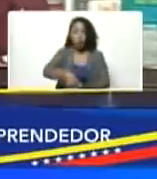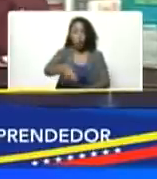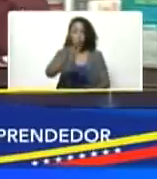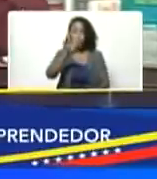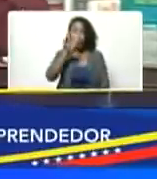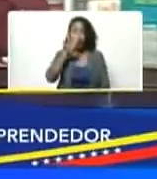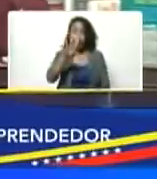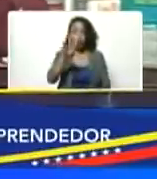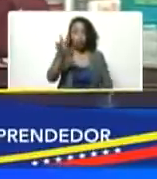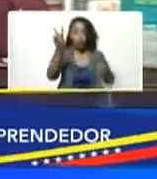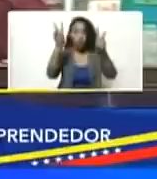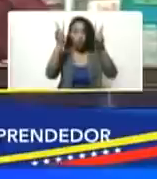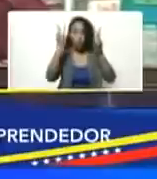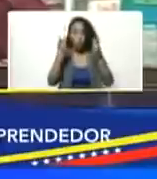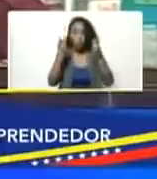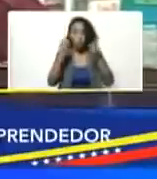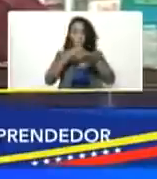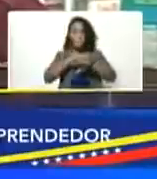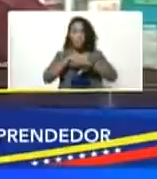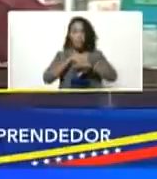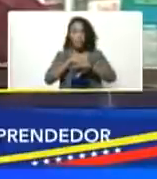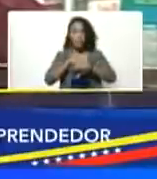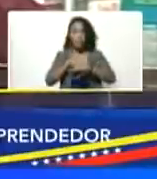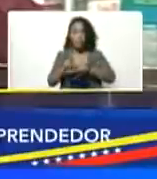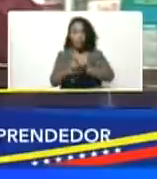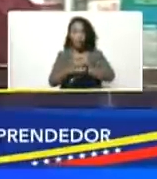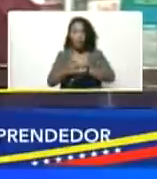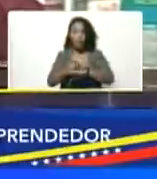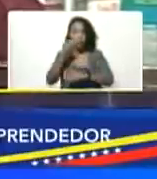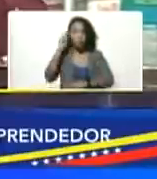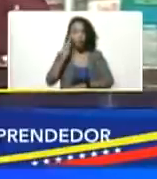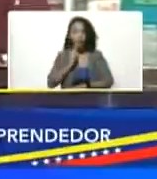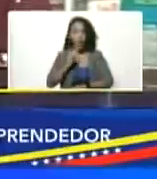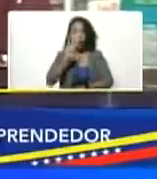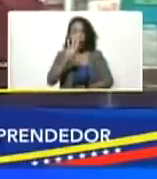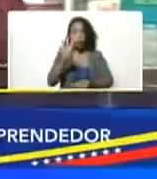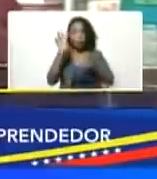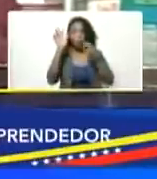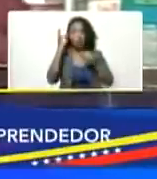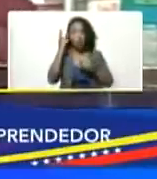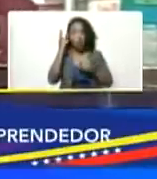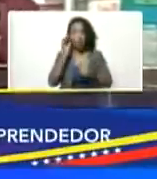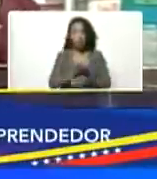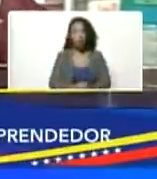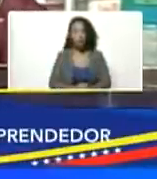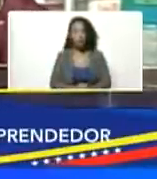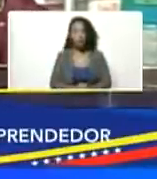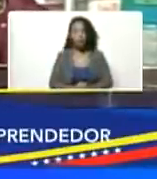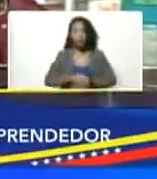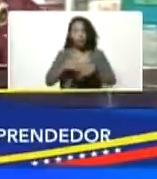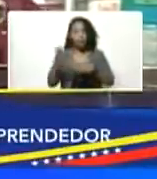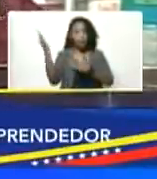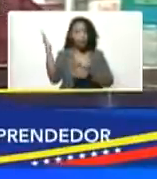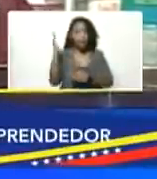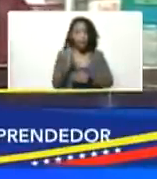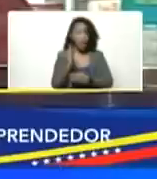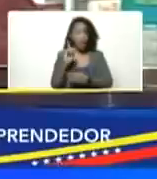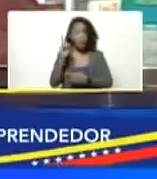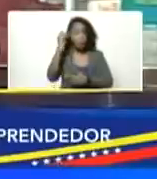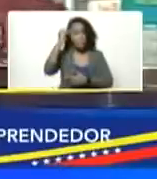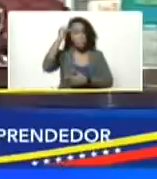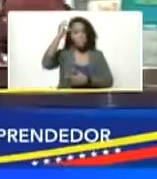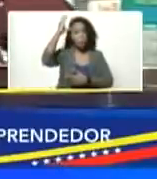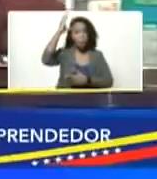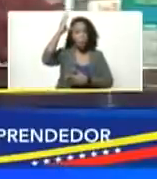4 nuevas ministras del gobierno bolivariano, 4 mujeres que vienen con su